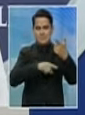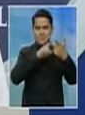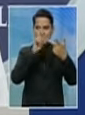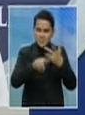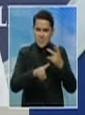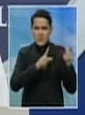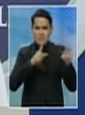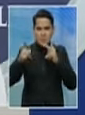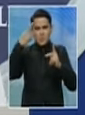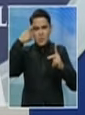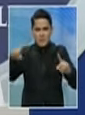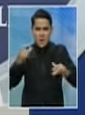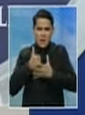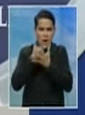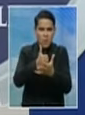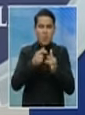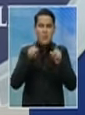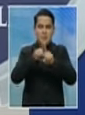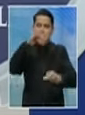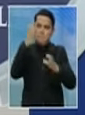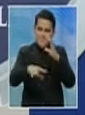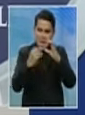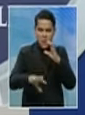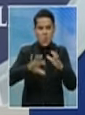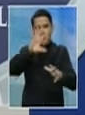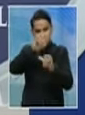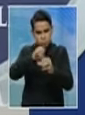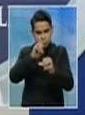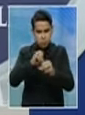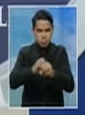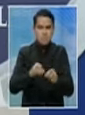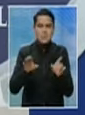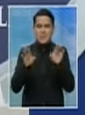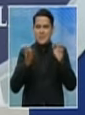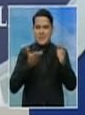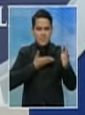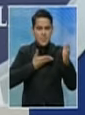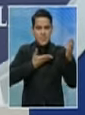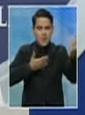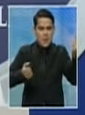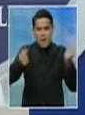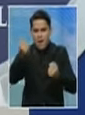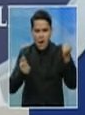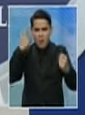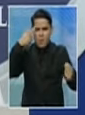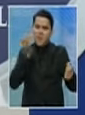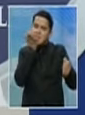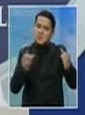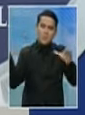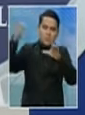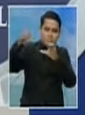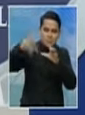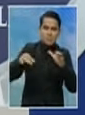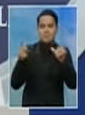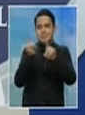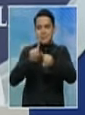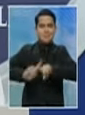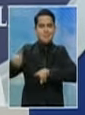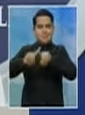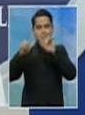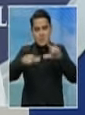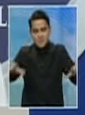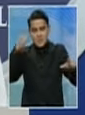de valores, bancos y cooperativas de ahorro y crédito, tren de aseo, industria agroalimentaria, incluidos centros de distribución